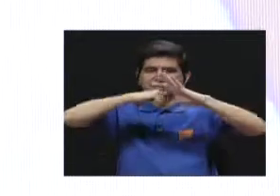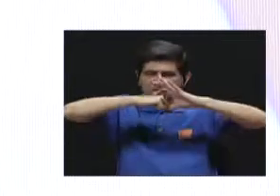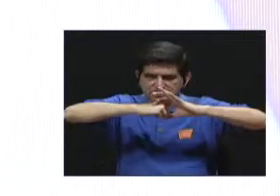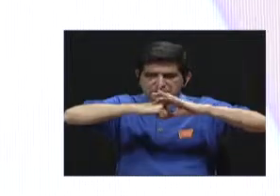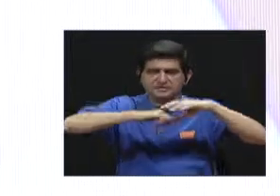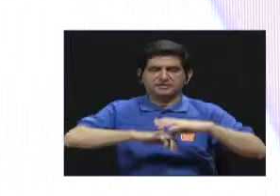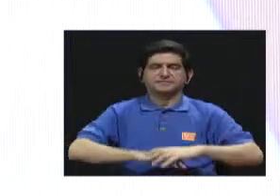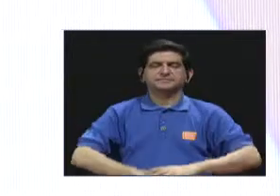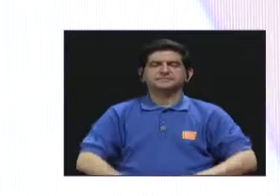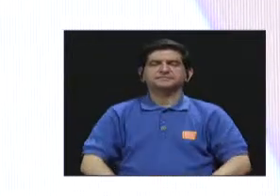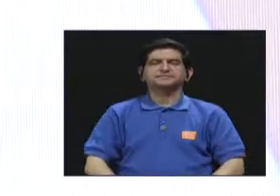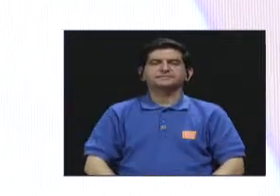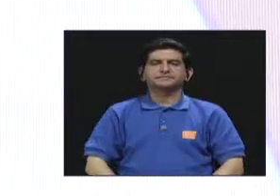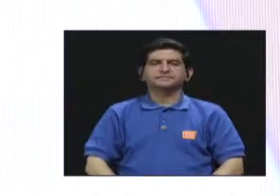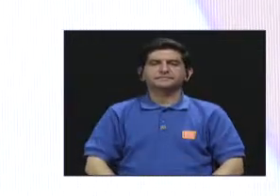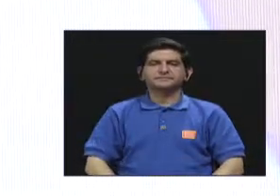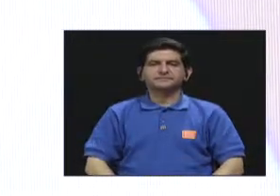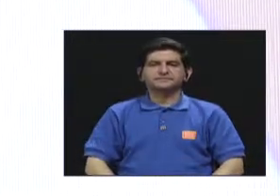Tierra.